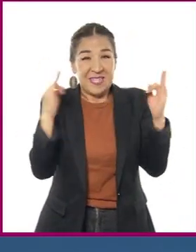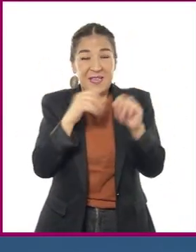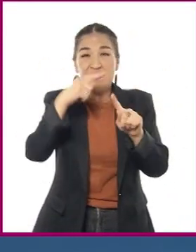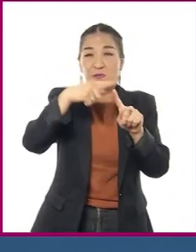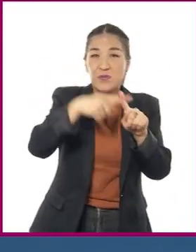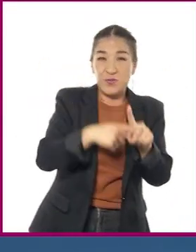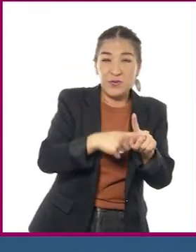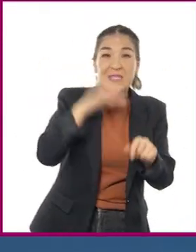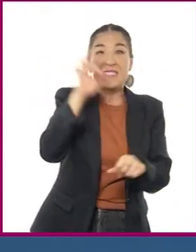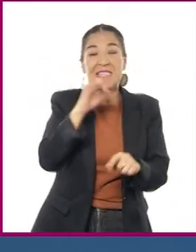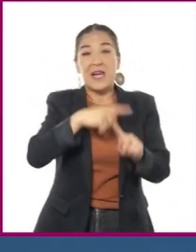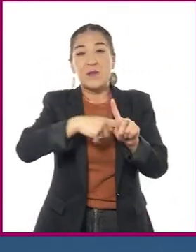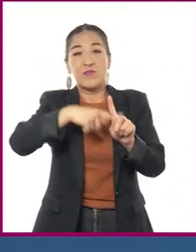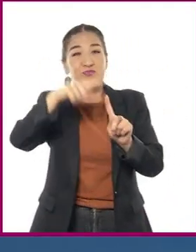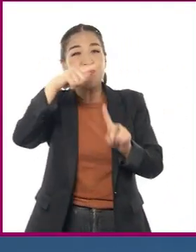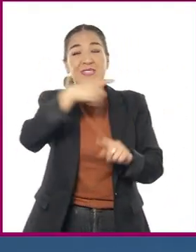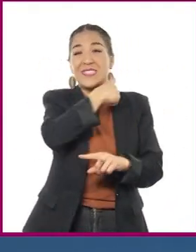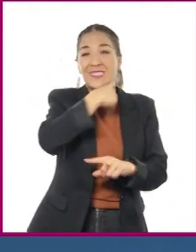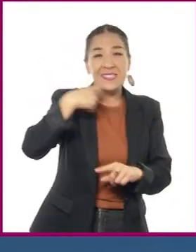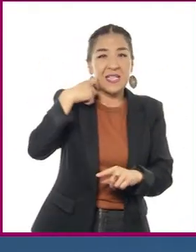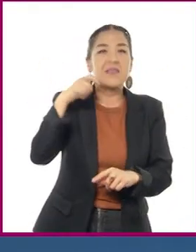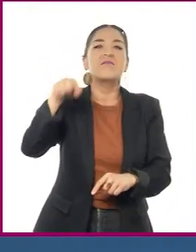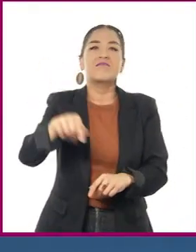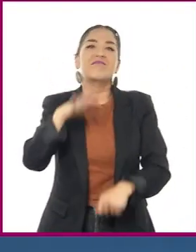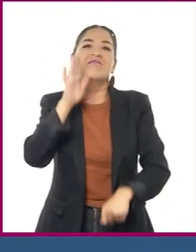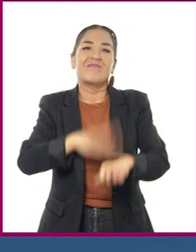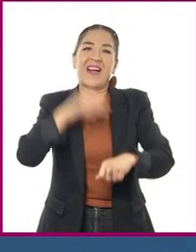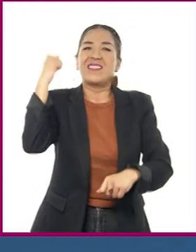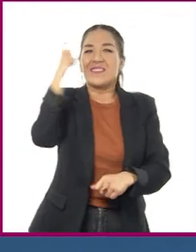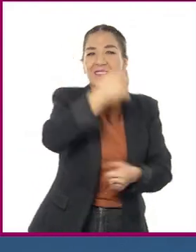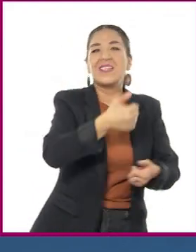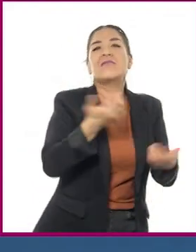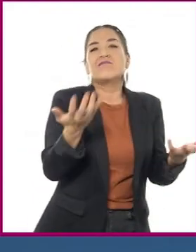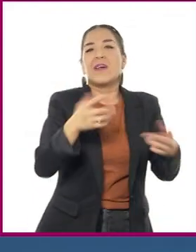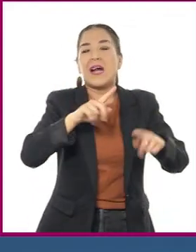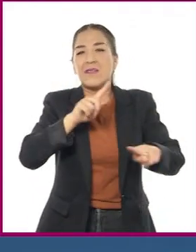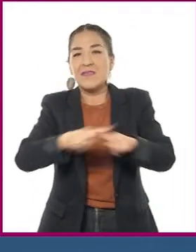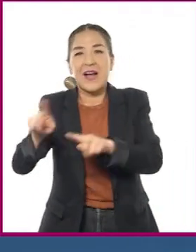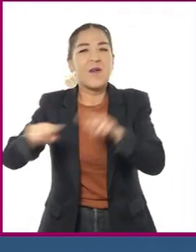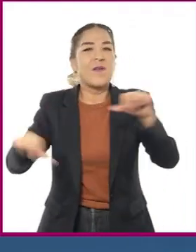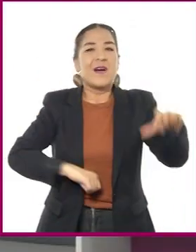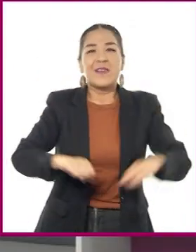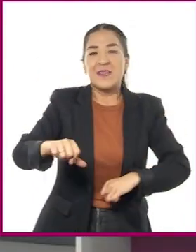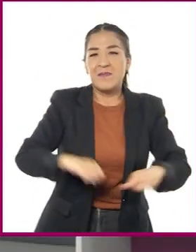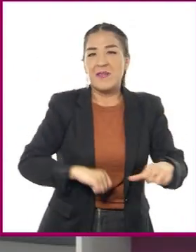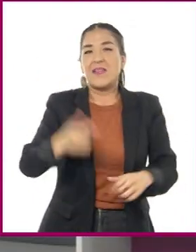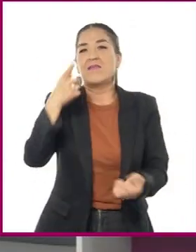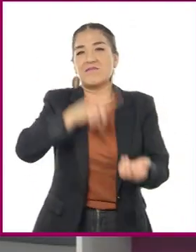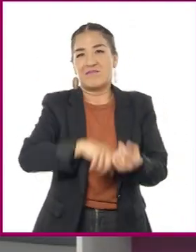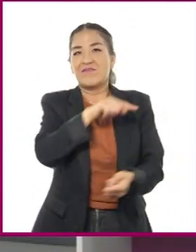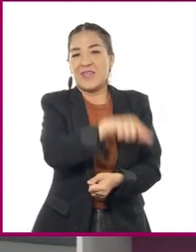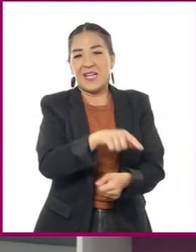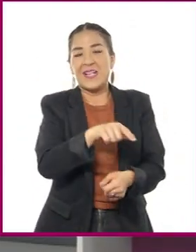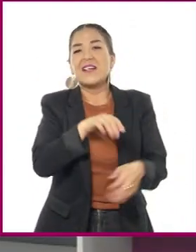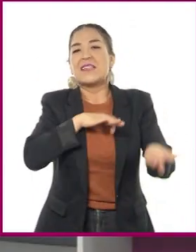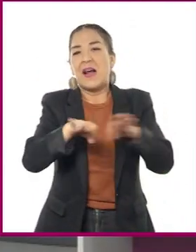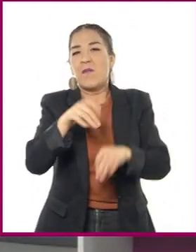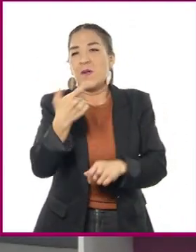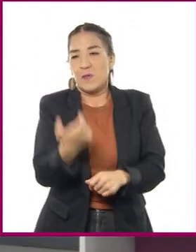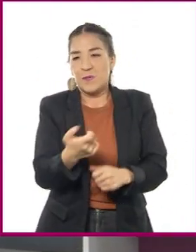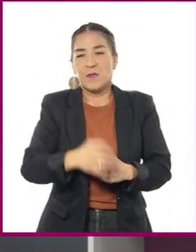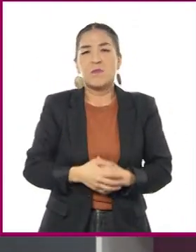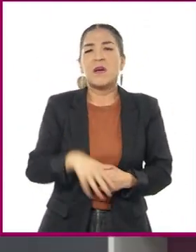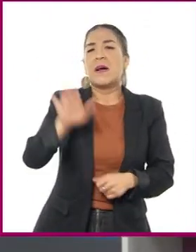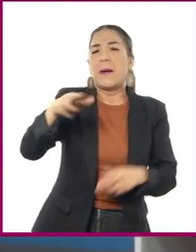seco, existe mayor dificultad para llevar a cabo las actividades económicas. Maestra,